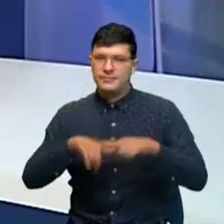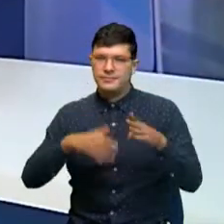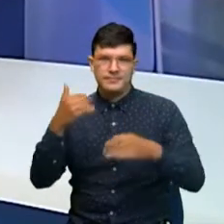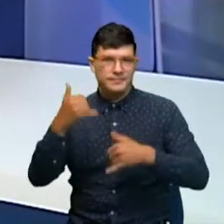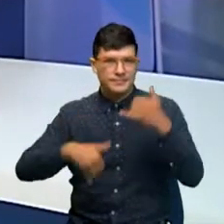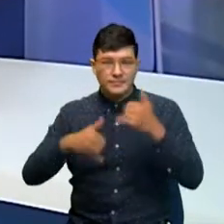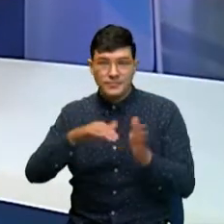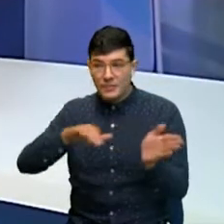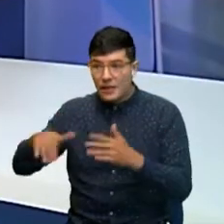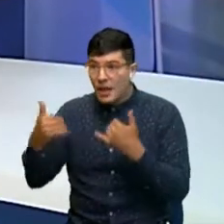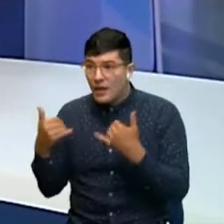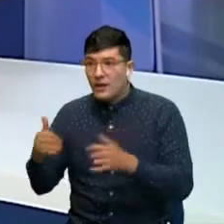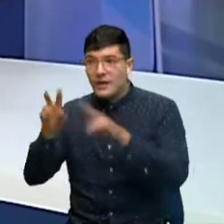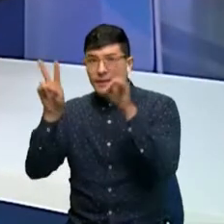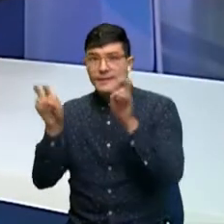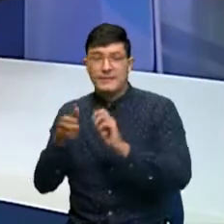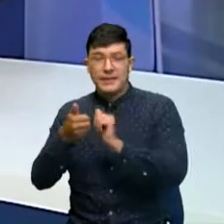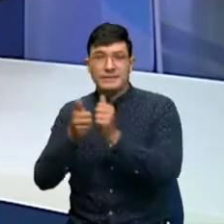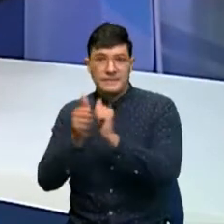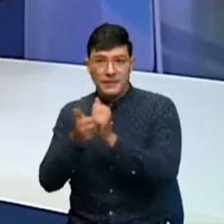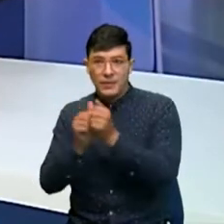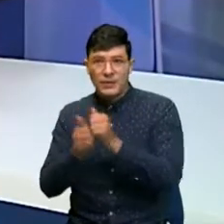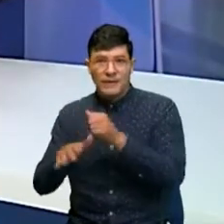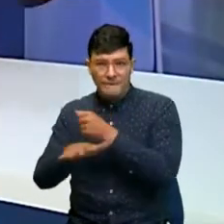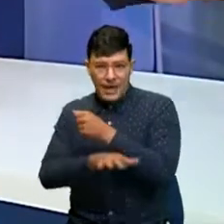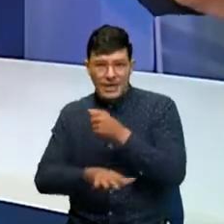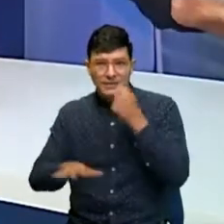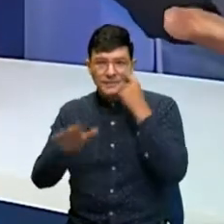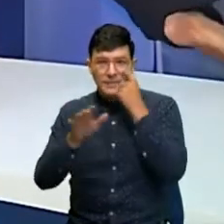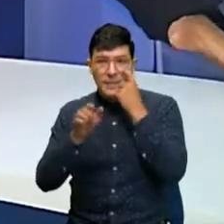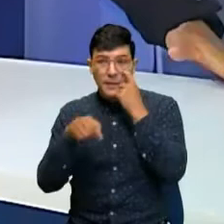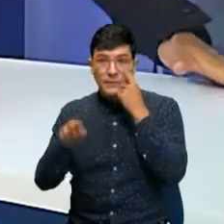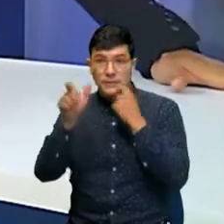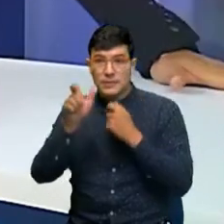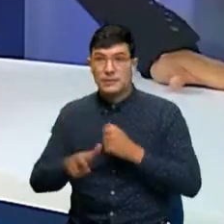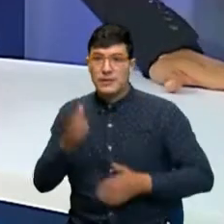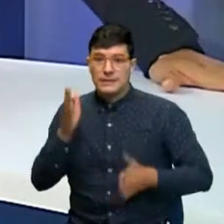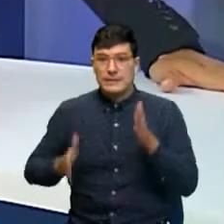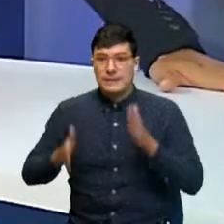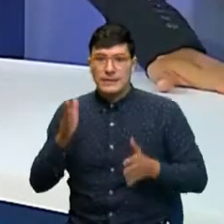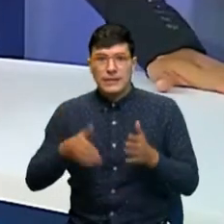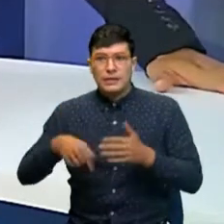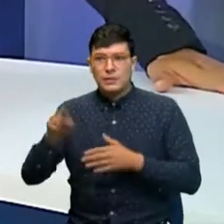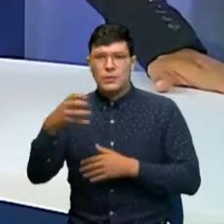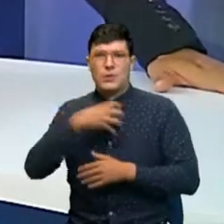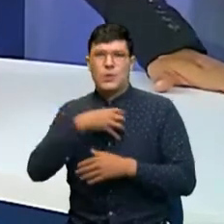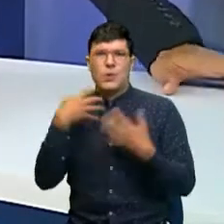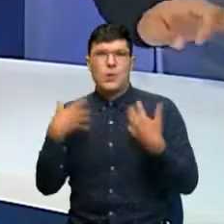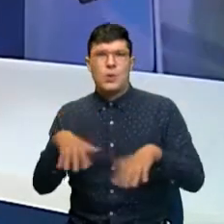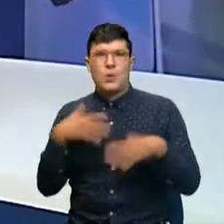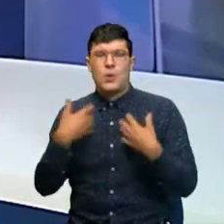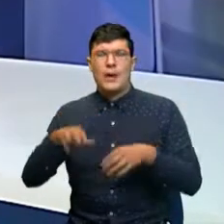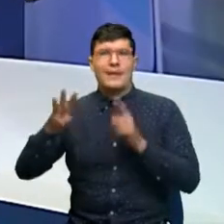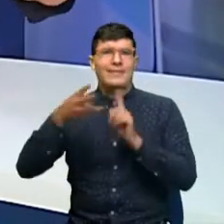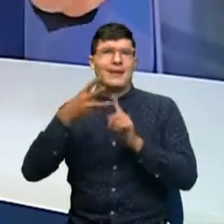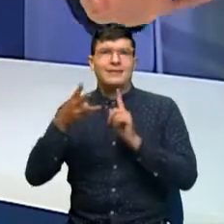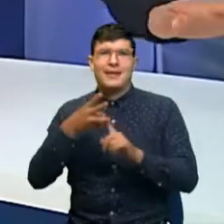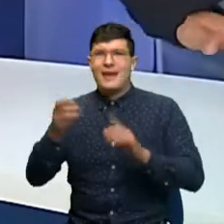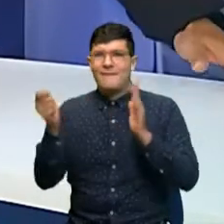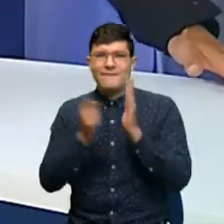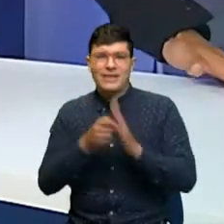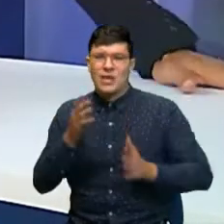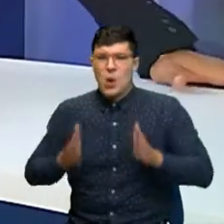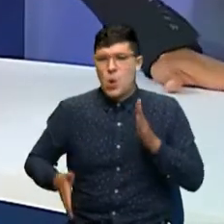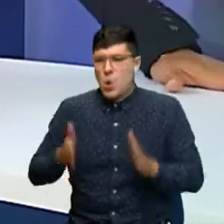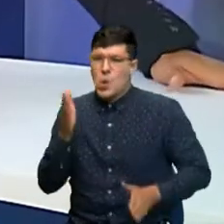Cambiamos de tema y ahora hablamos del deporte base porque la atleta norte santandereana Yajaira Rubio se coronó campeona de la tercera edición de la